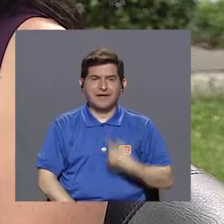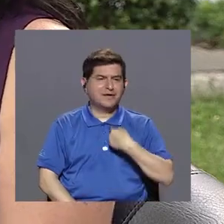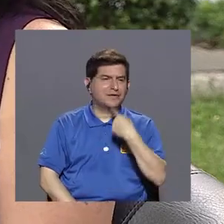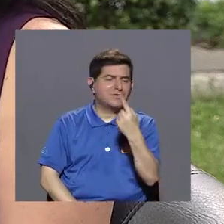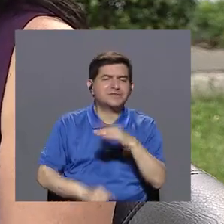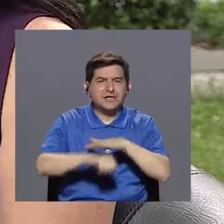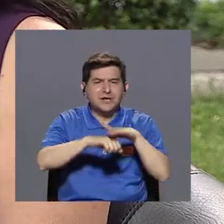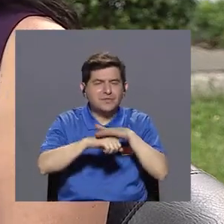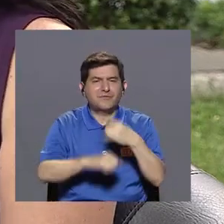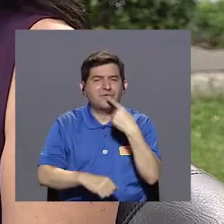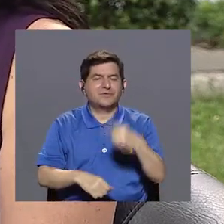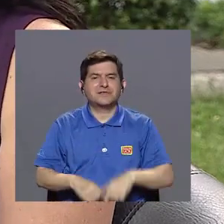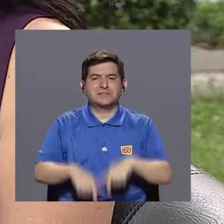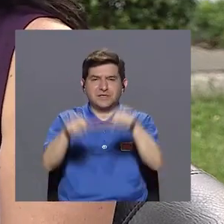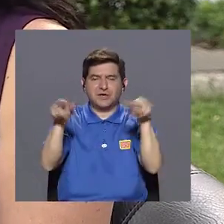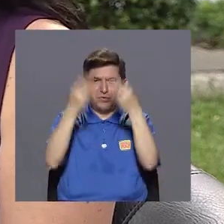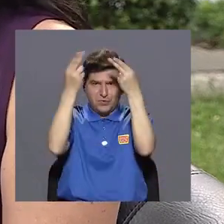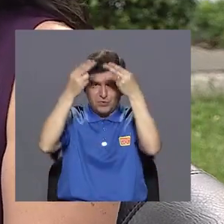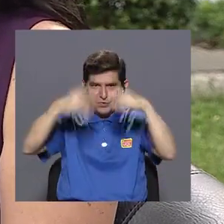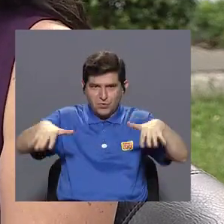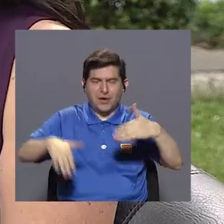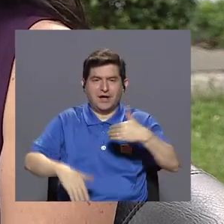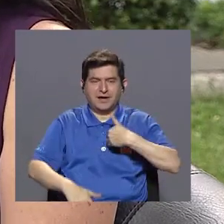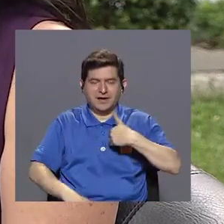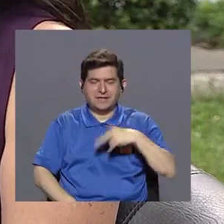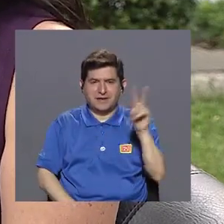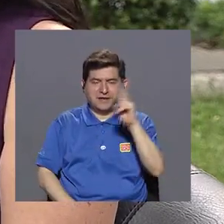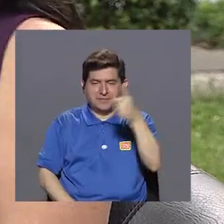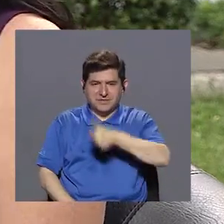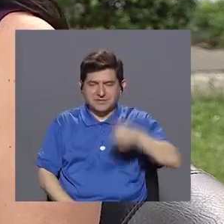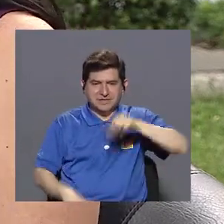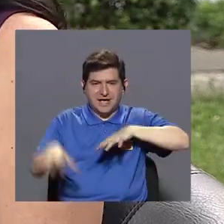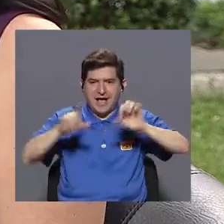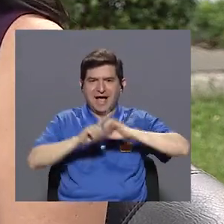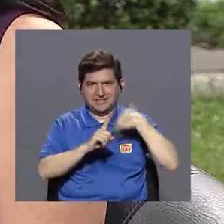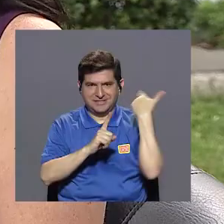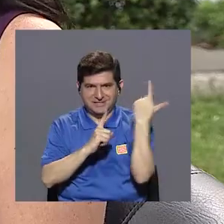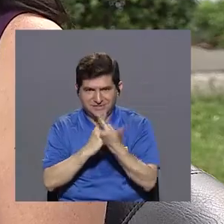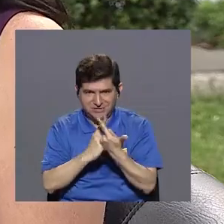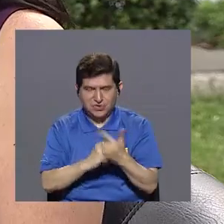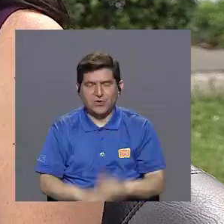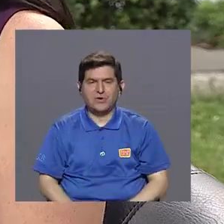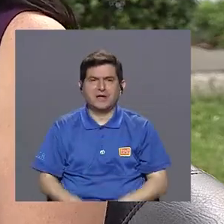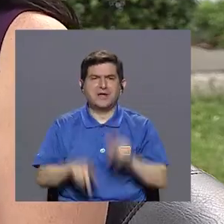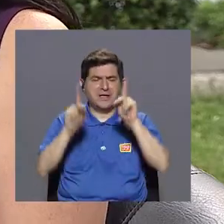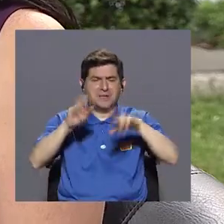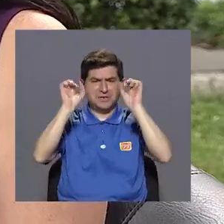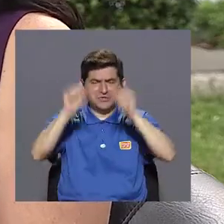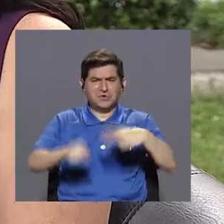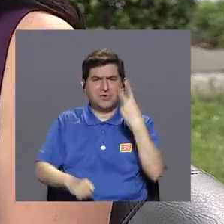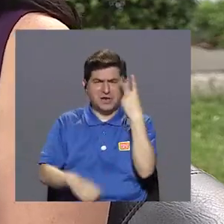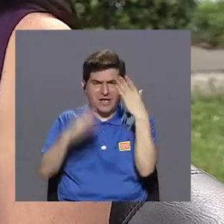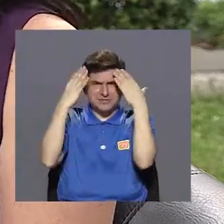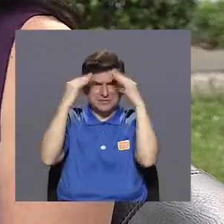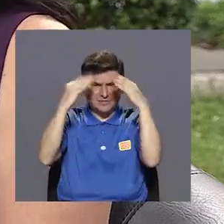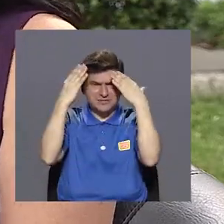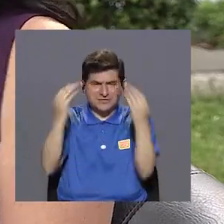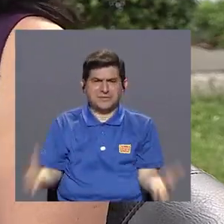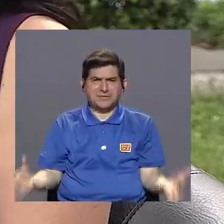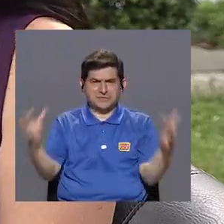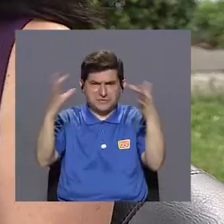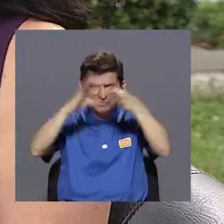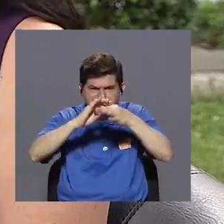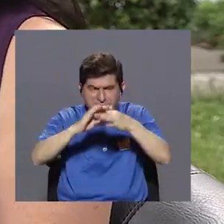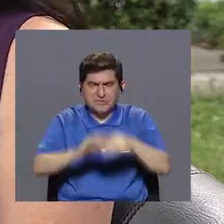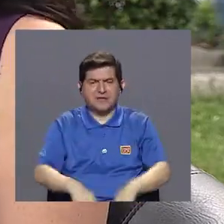Le iba a decir que por favor nos regale la página web de la Vicerrectoría de Acción Social y donde más la gente puede ver, digamos,